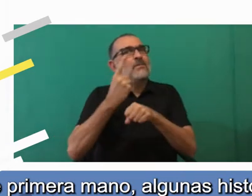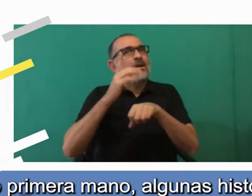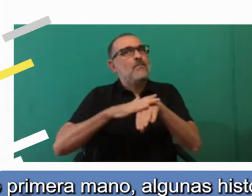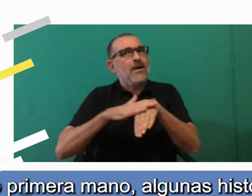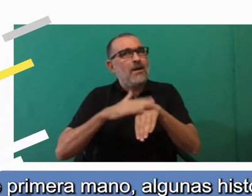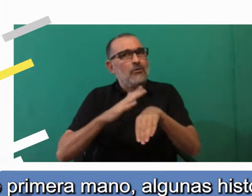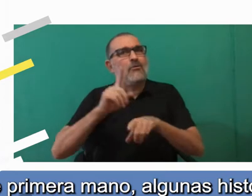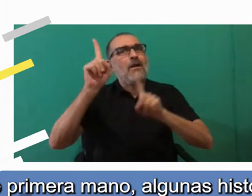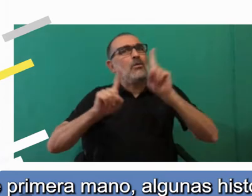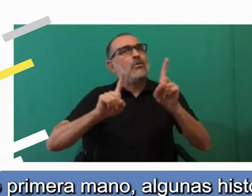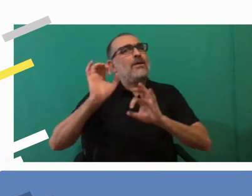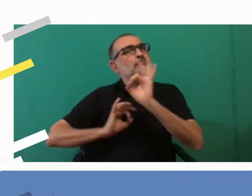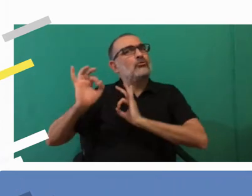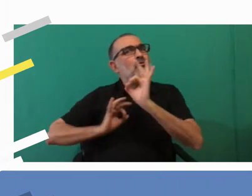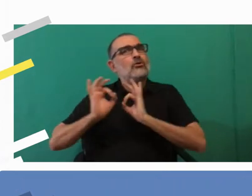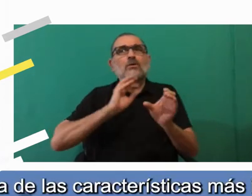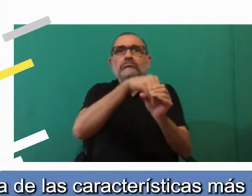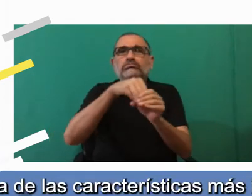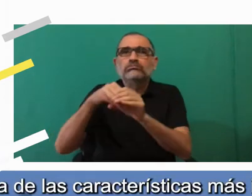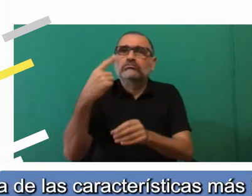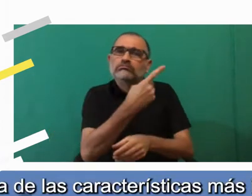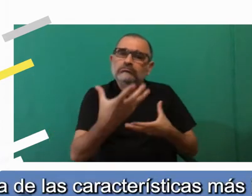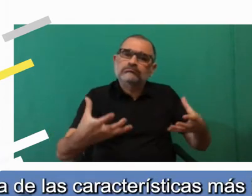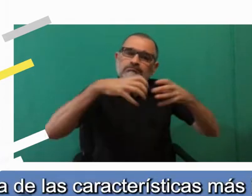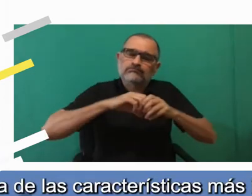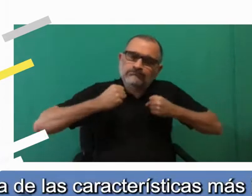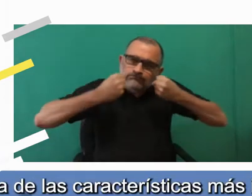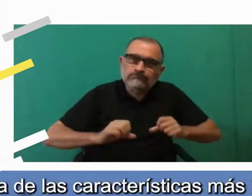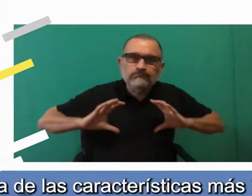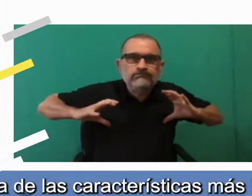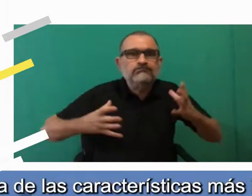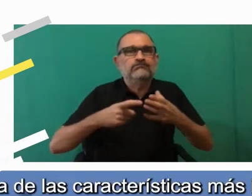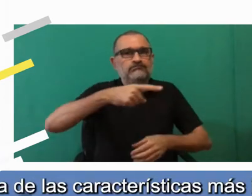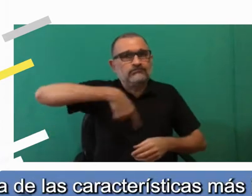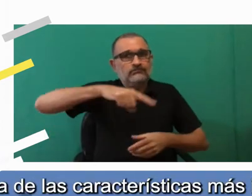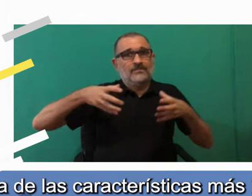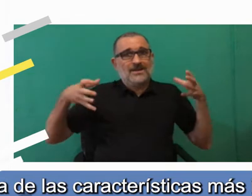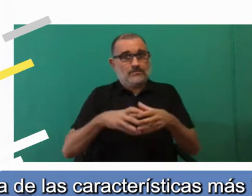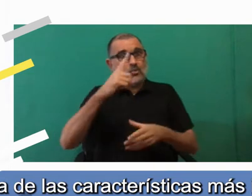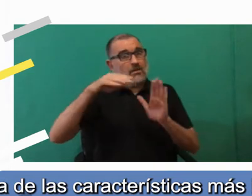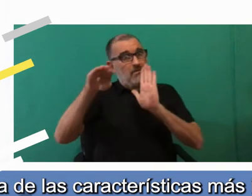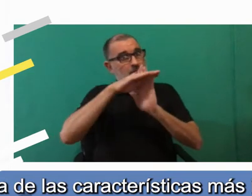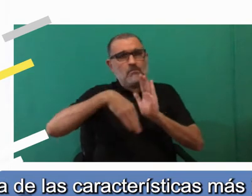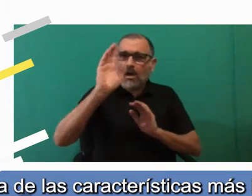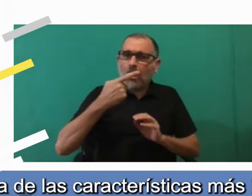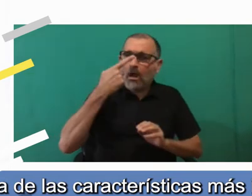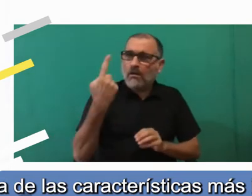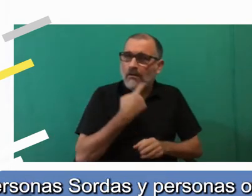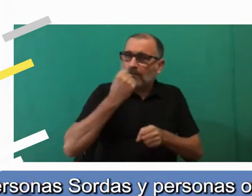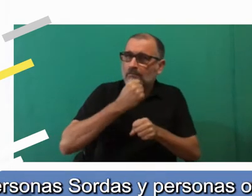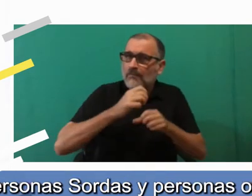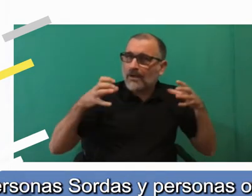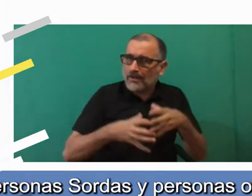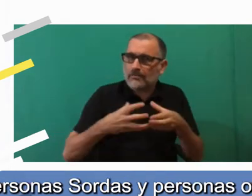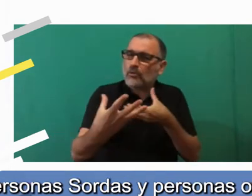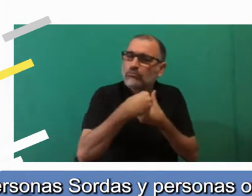comunidad lingüística. Una de las características más interesantes de nuestro equipo es que está conformada